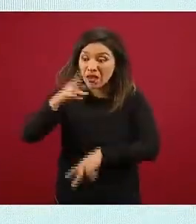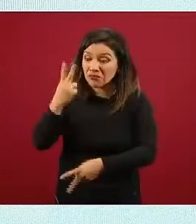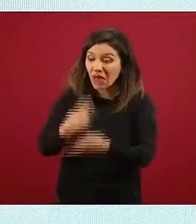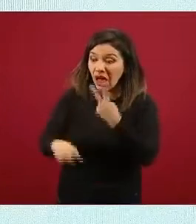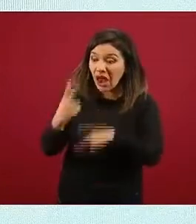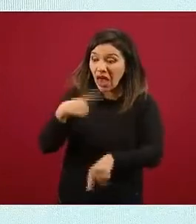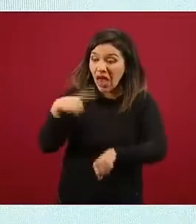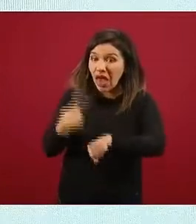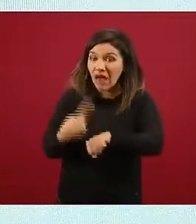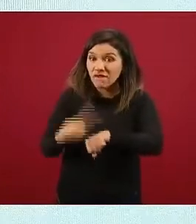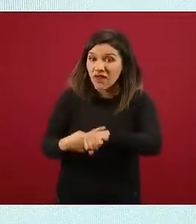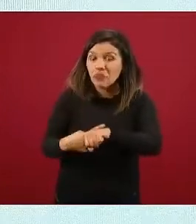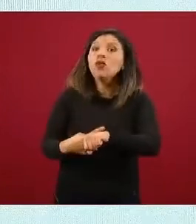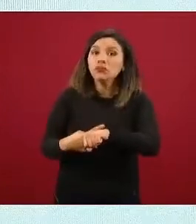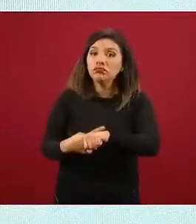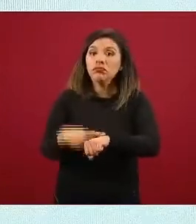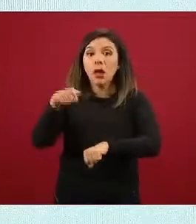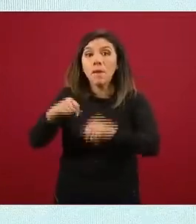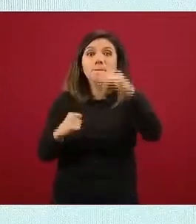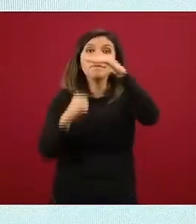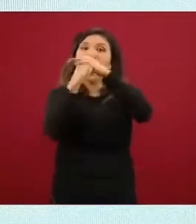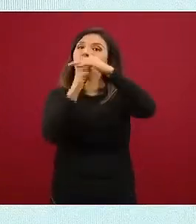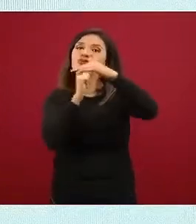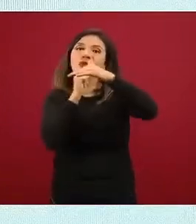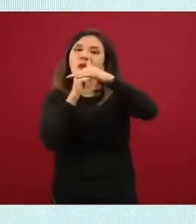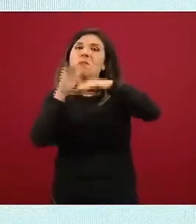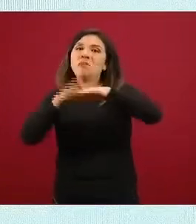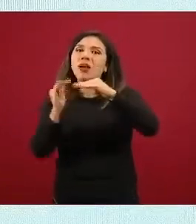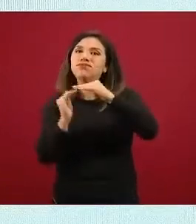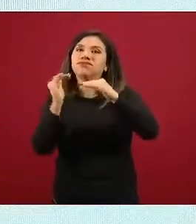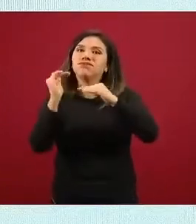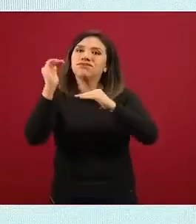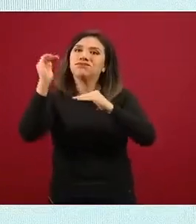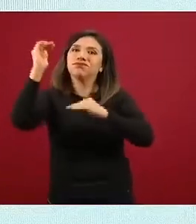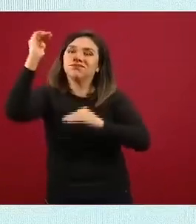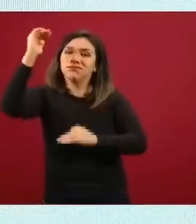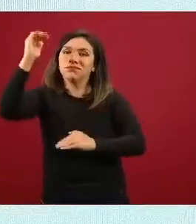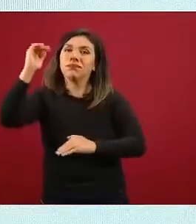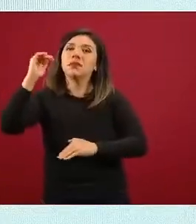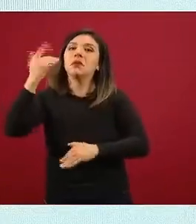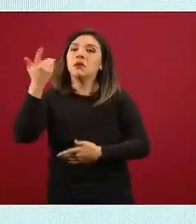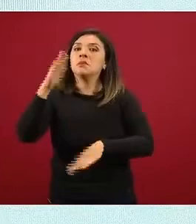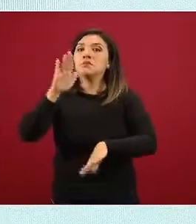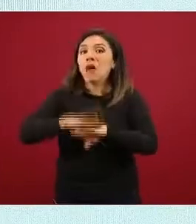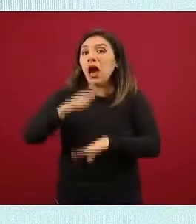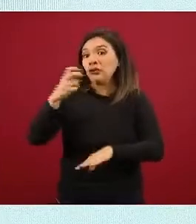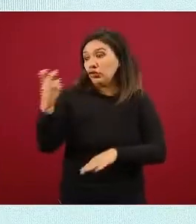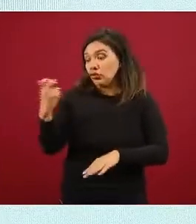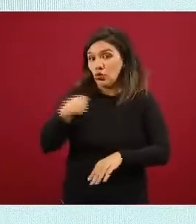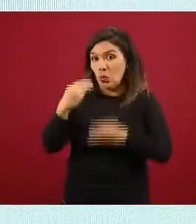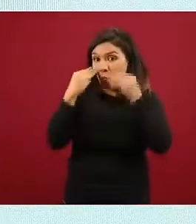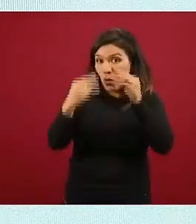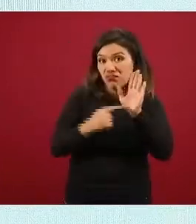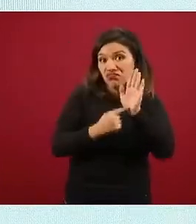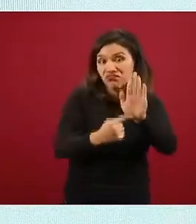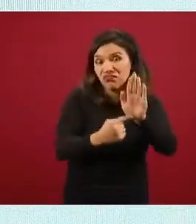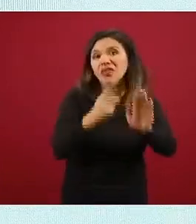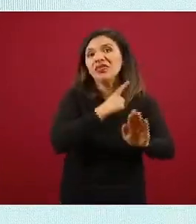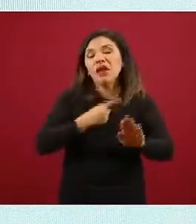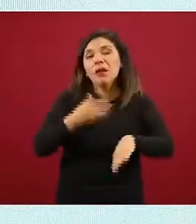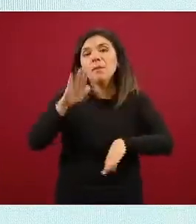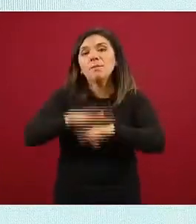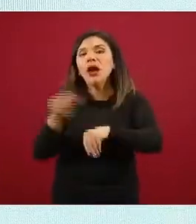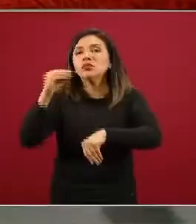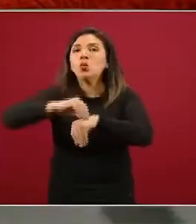casos que los que tienen hoy, no es el punto máximo. Y esto, si volviéramos a hacer esta misma gráfica, pues le tendríamos que agregar un